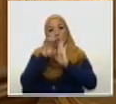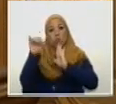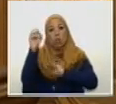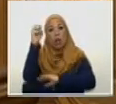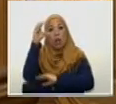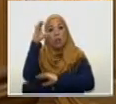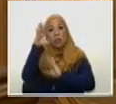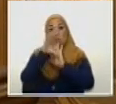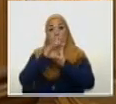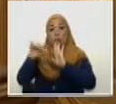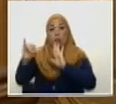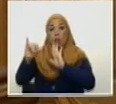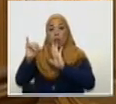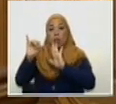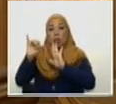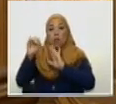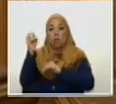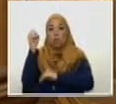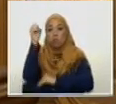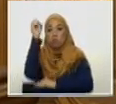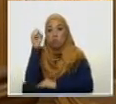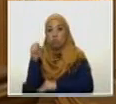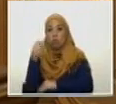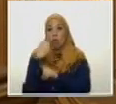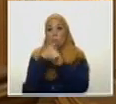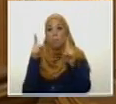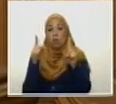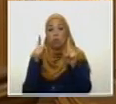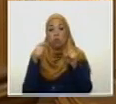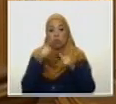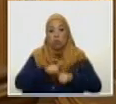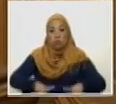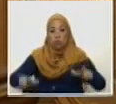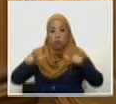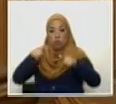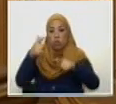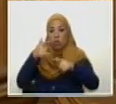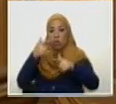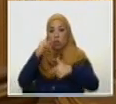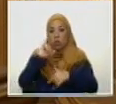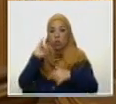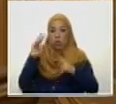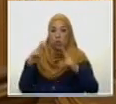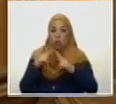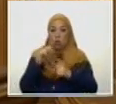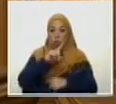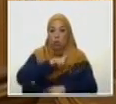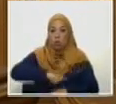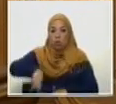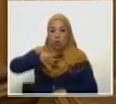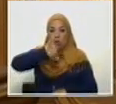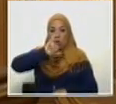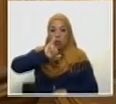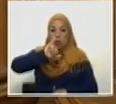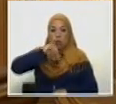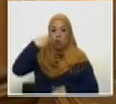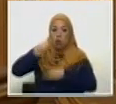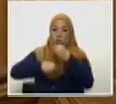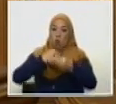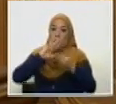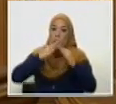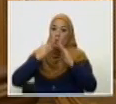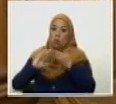Asamblea Nacional Constituyente. Pero fuera de este recinto, en cada calle, en cada